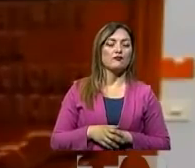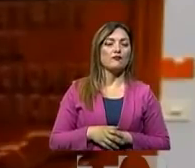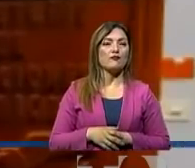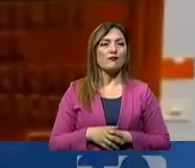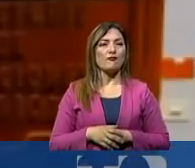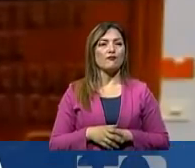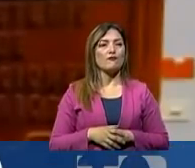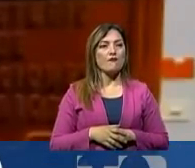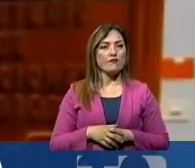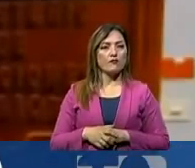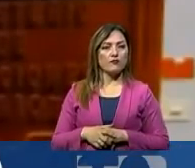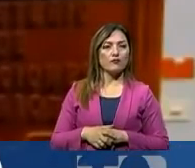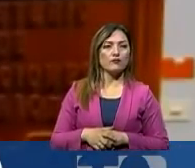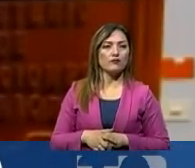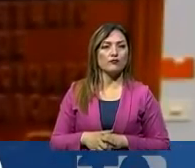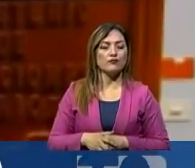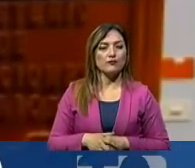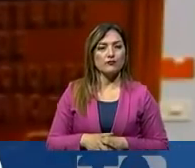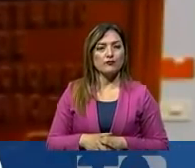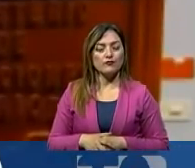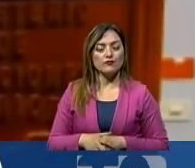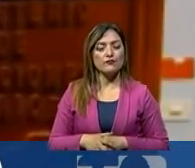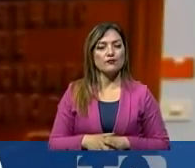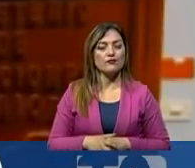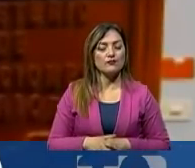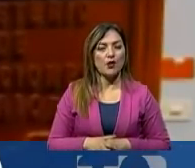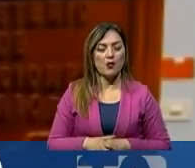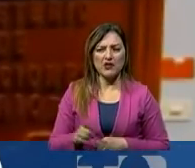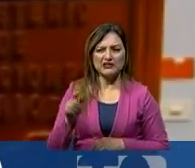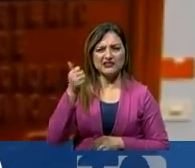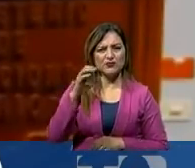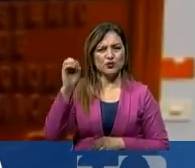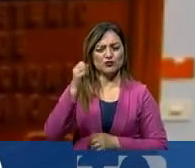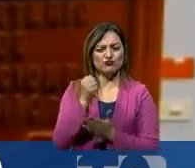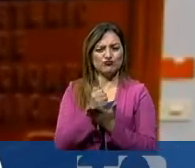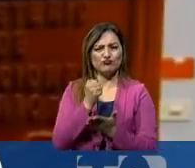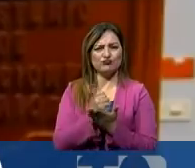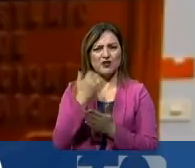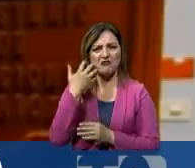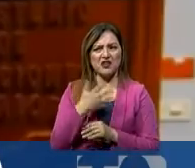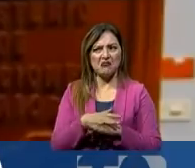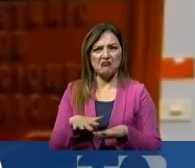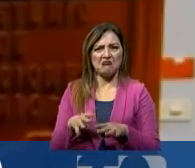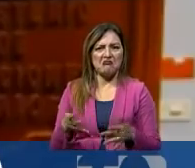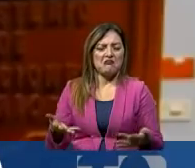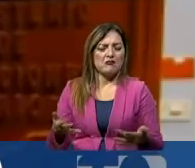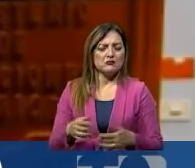las primeras cifras que alrededor de un 10% de ellos tenían sus pasaportes o caducados